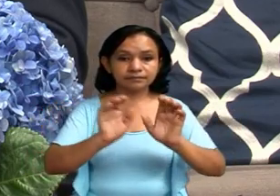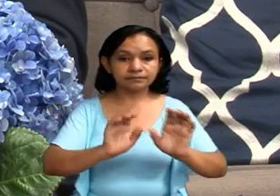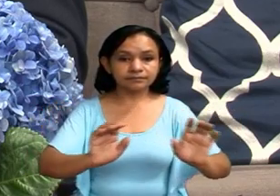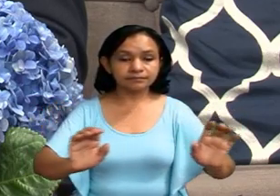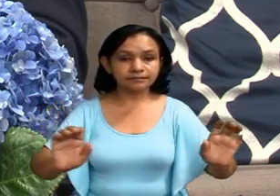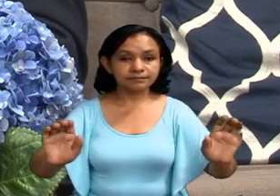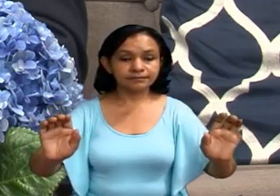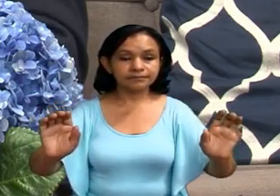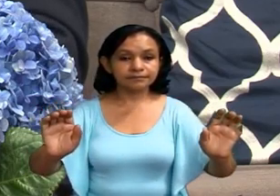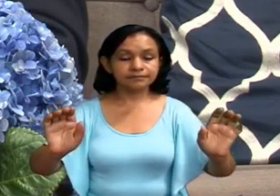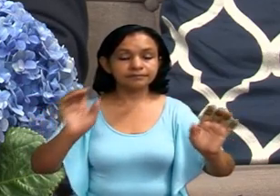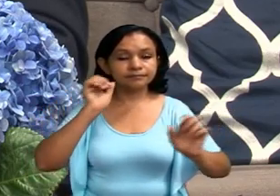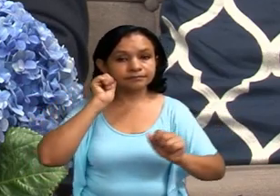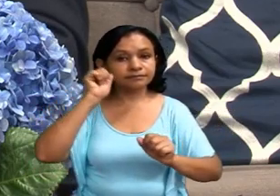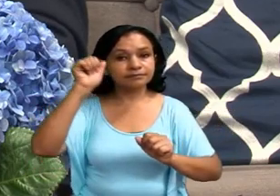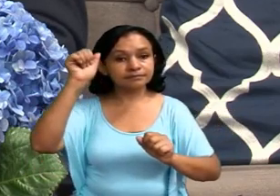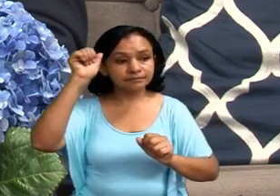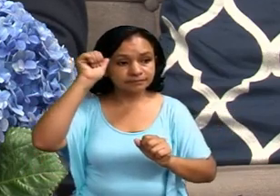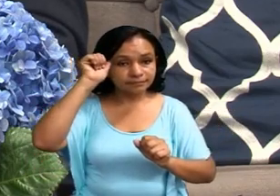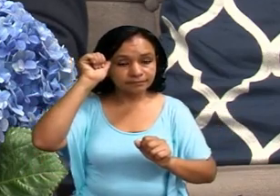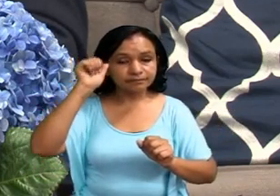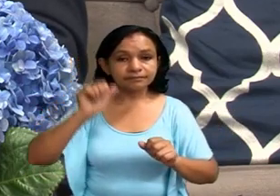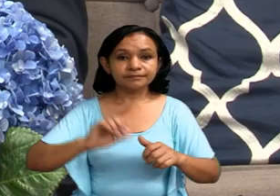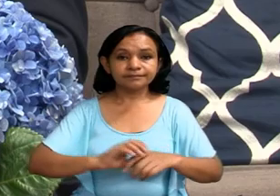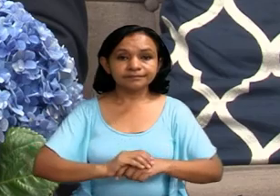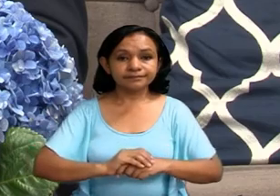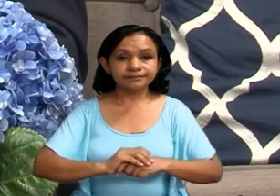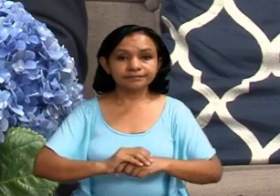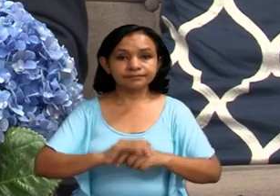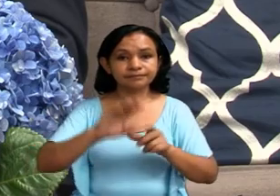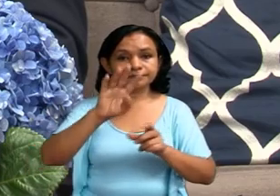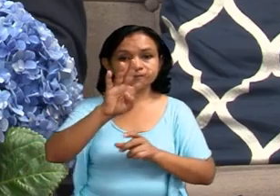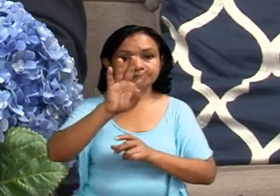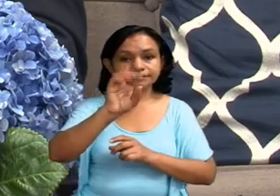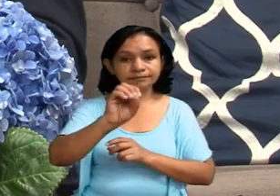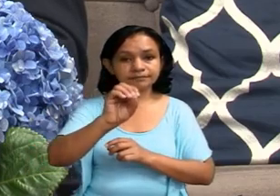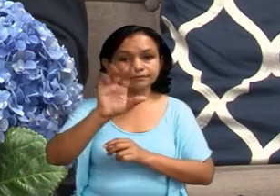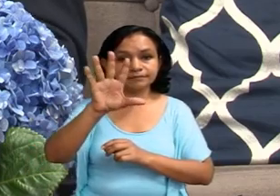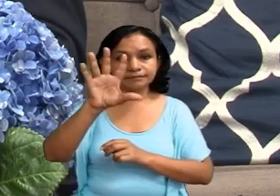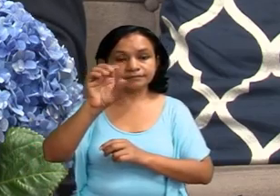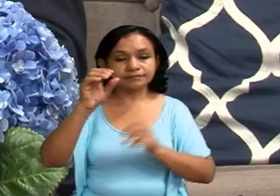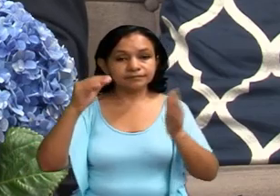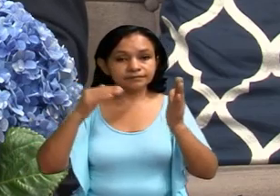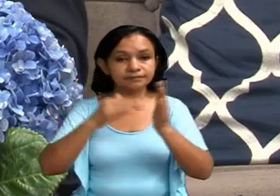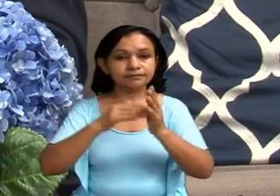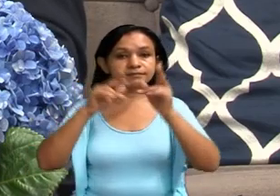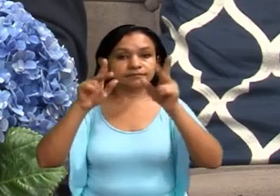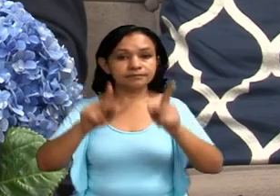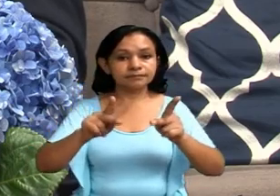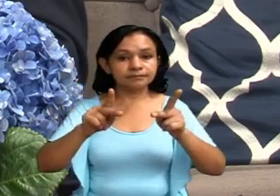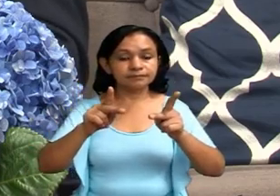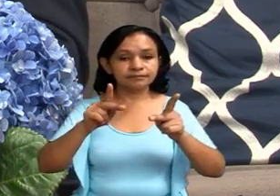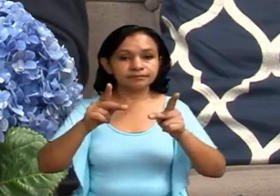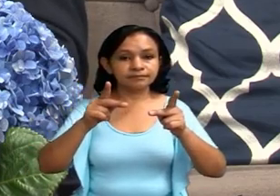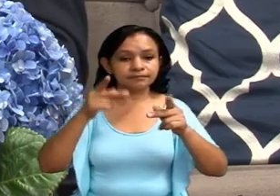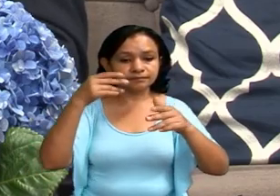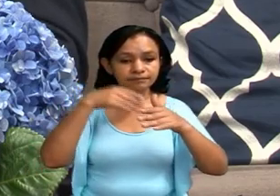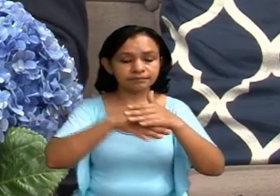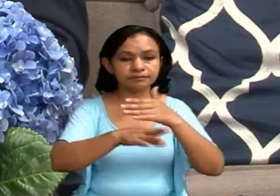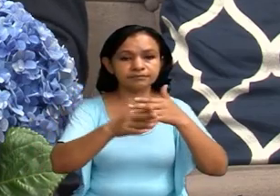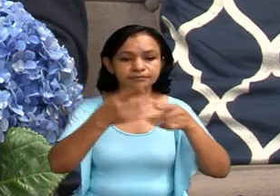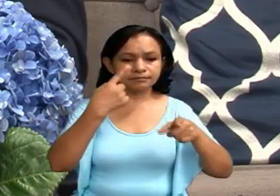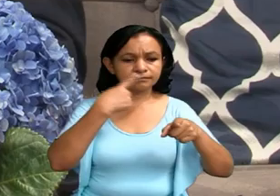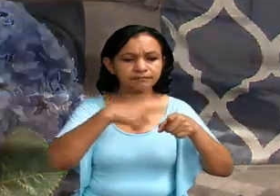la tercera edad, y prácticamente entre 40 y 50 mil personas al año entran gratuitamente al